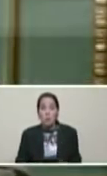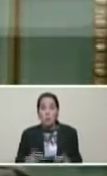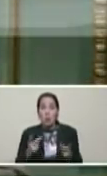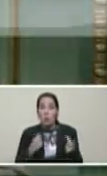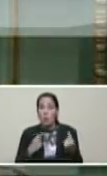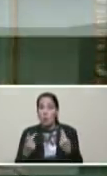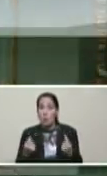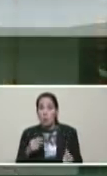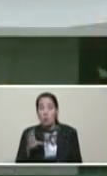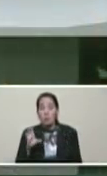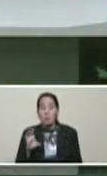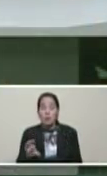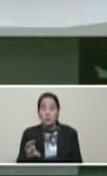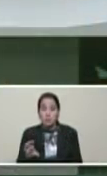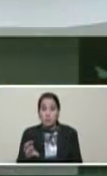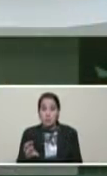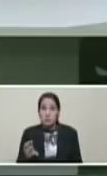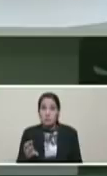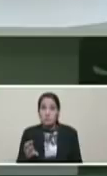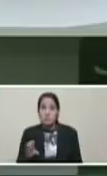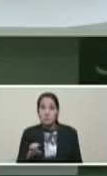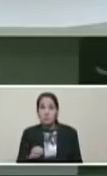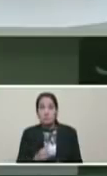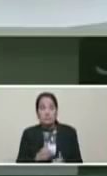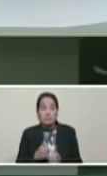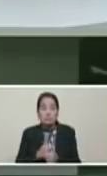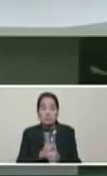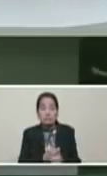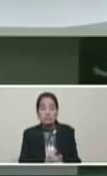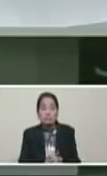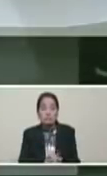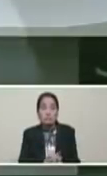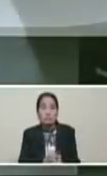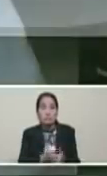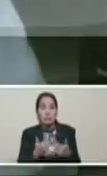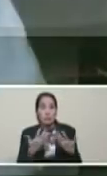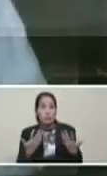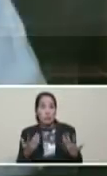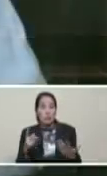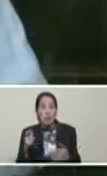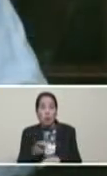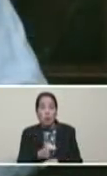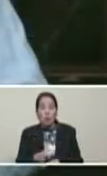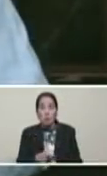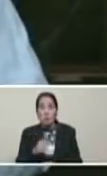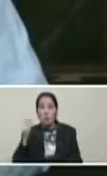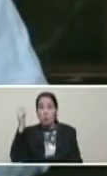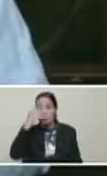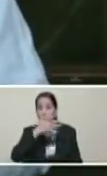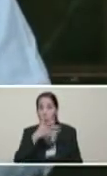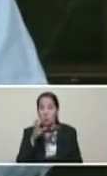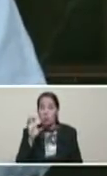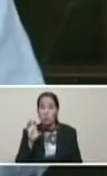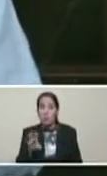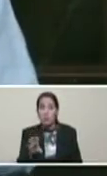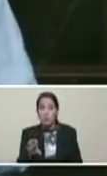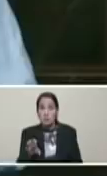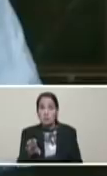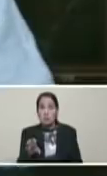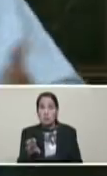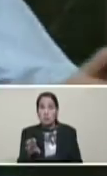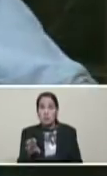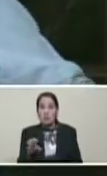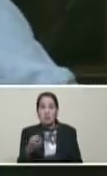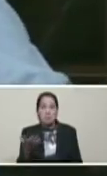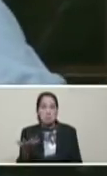país es una persecución criminal del gobierno de deltron contra un país entero como venezuela y